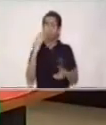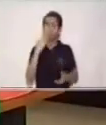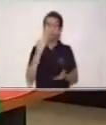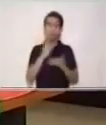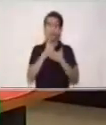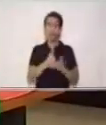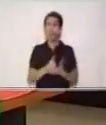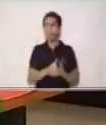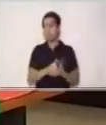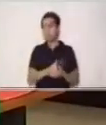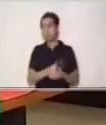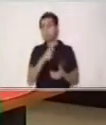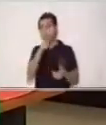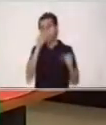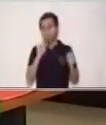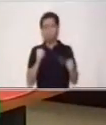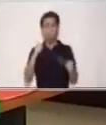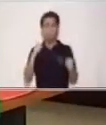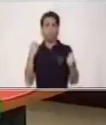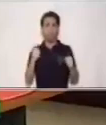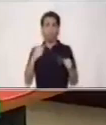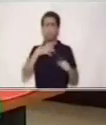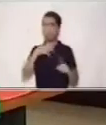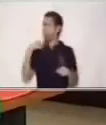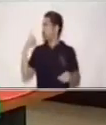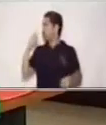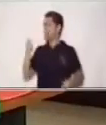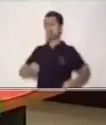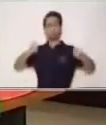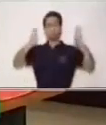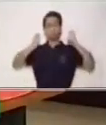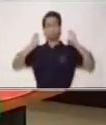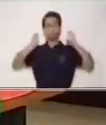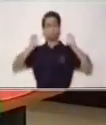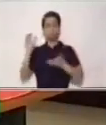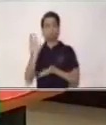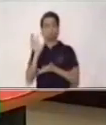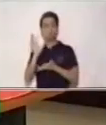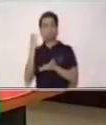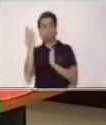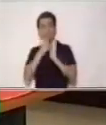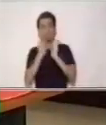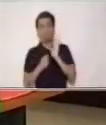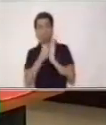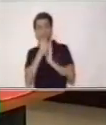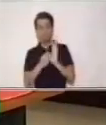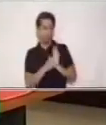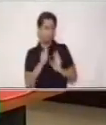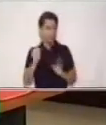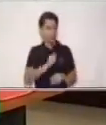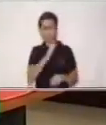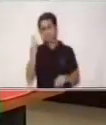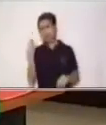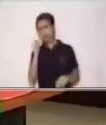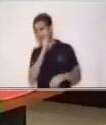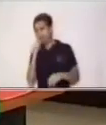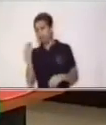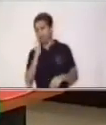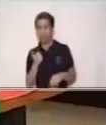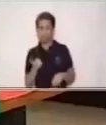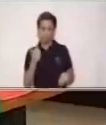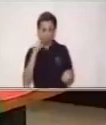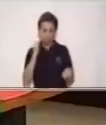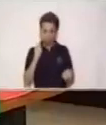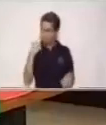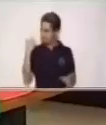contigo, puedes armar tus propios títeres, ¿verdad? De alguna otra cancioncita o puede ser esta también que el día de